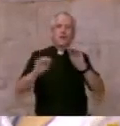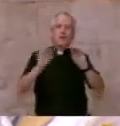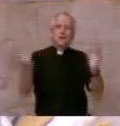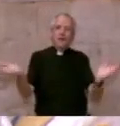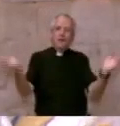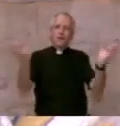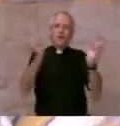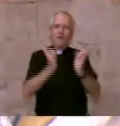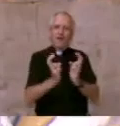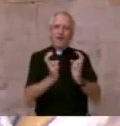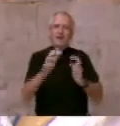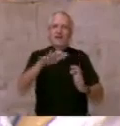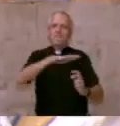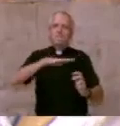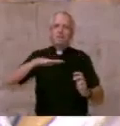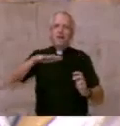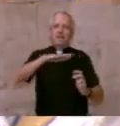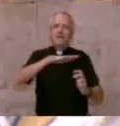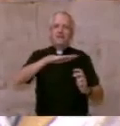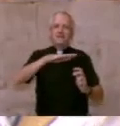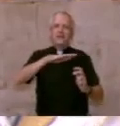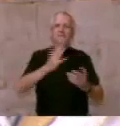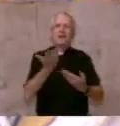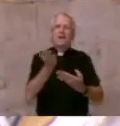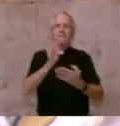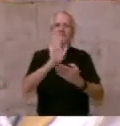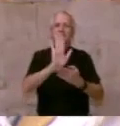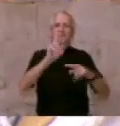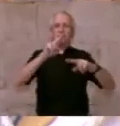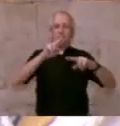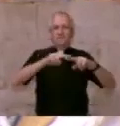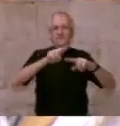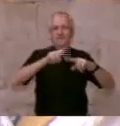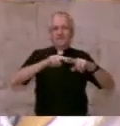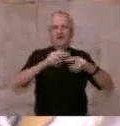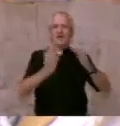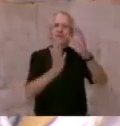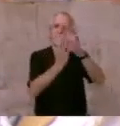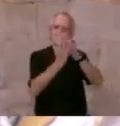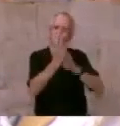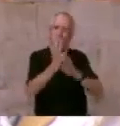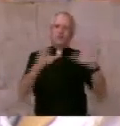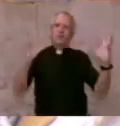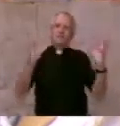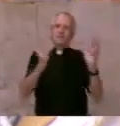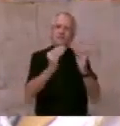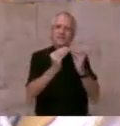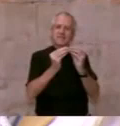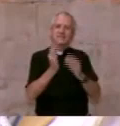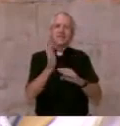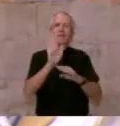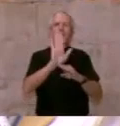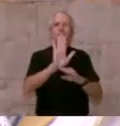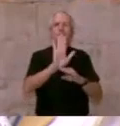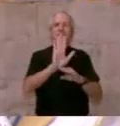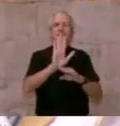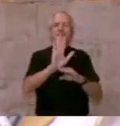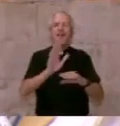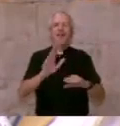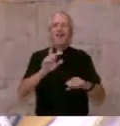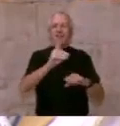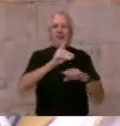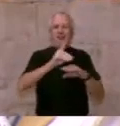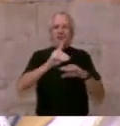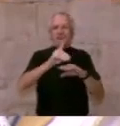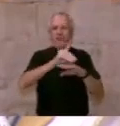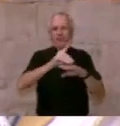l'Absis. Nos congregó en la plaza de l'Absis para la presentación festiva del documento de síntesis de las propuestas diocesanas y en la vela